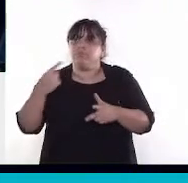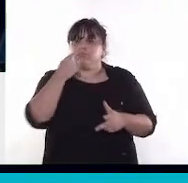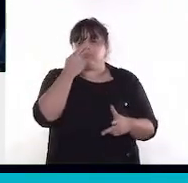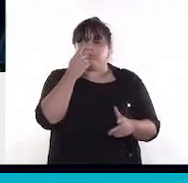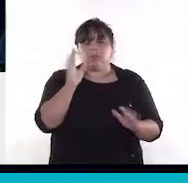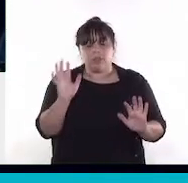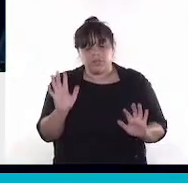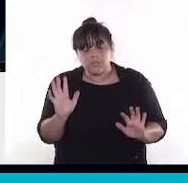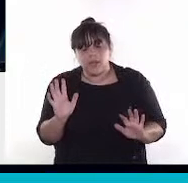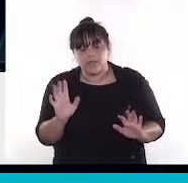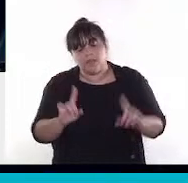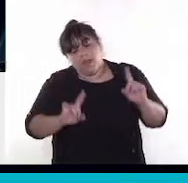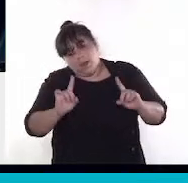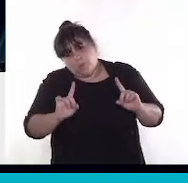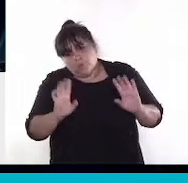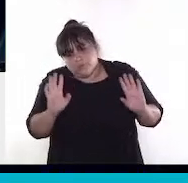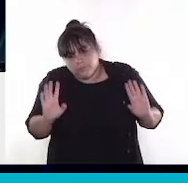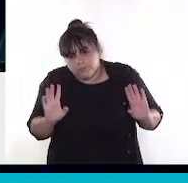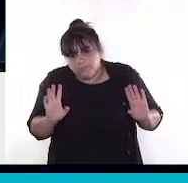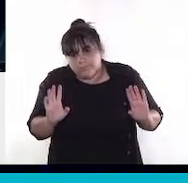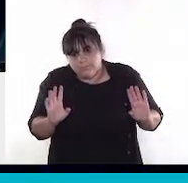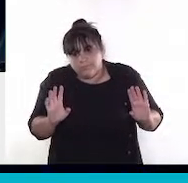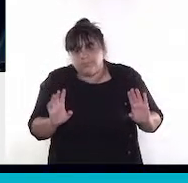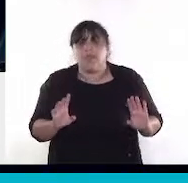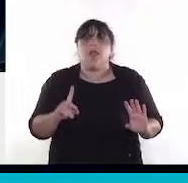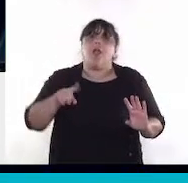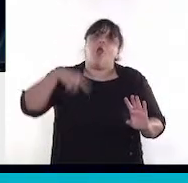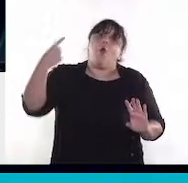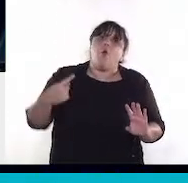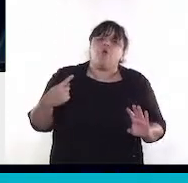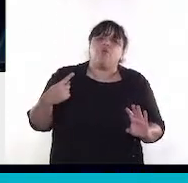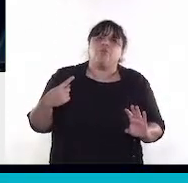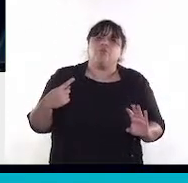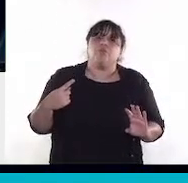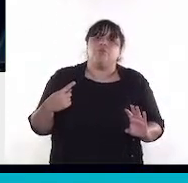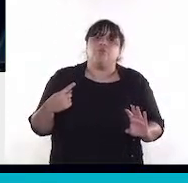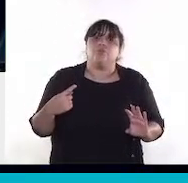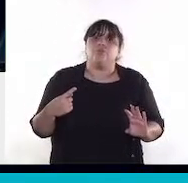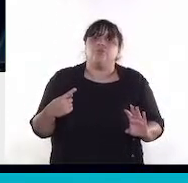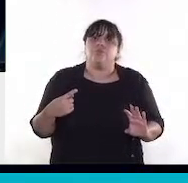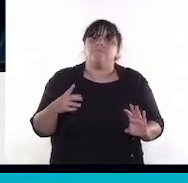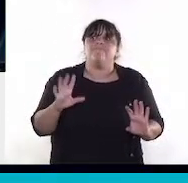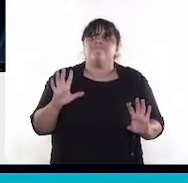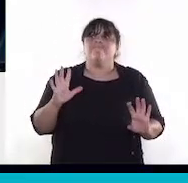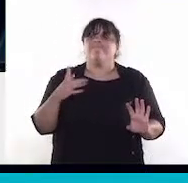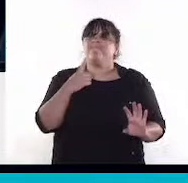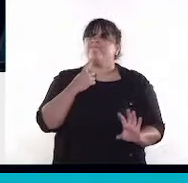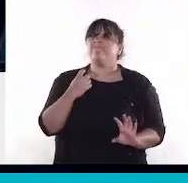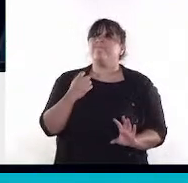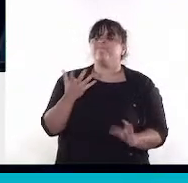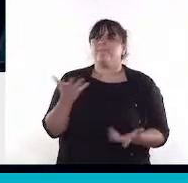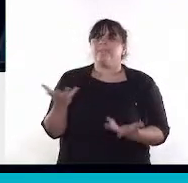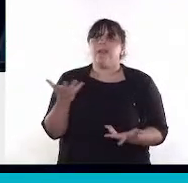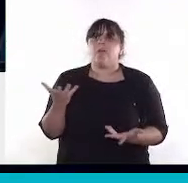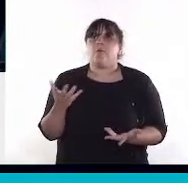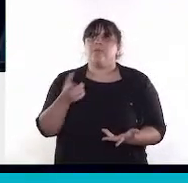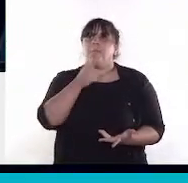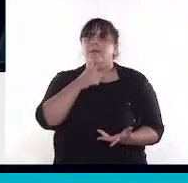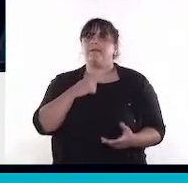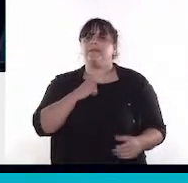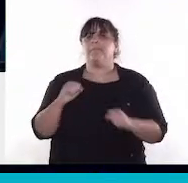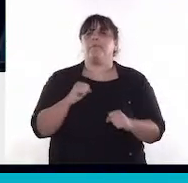interesantes, algunas, otras que denotan una provocación.